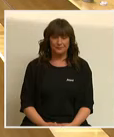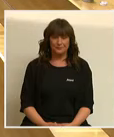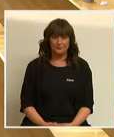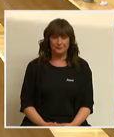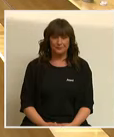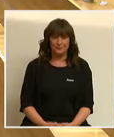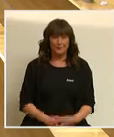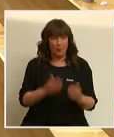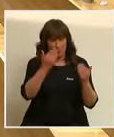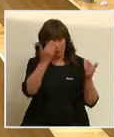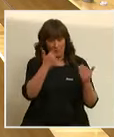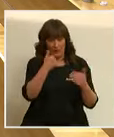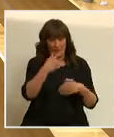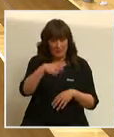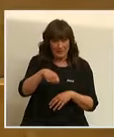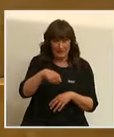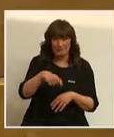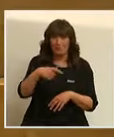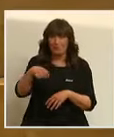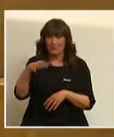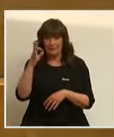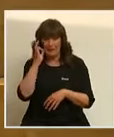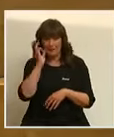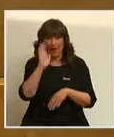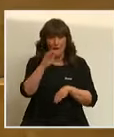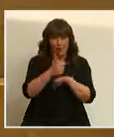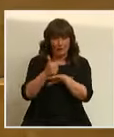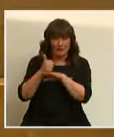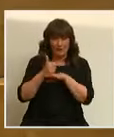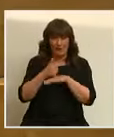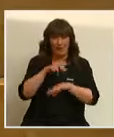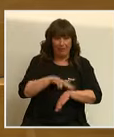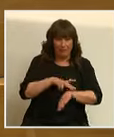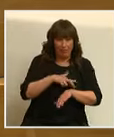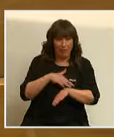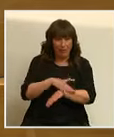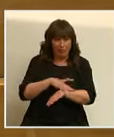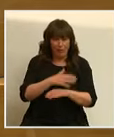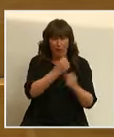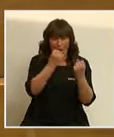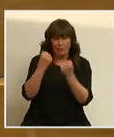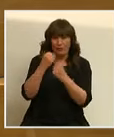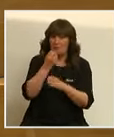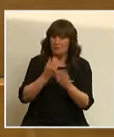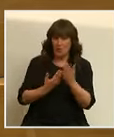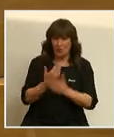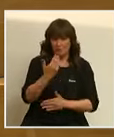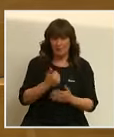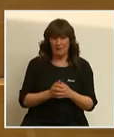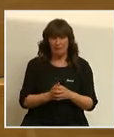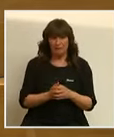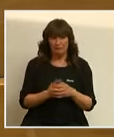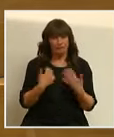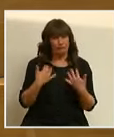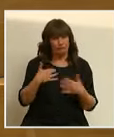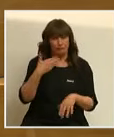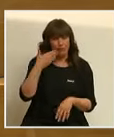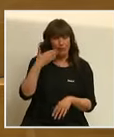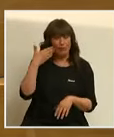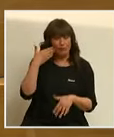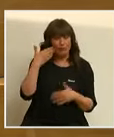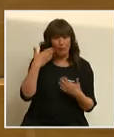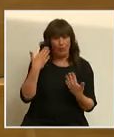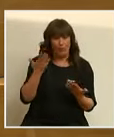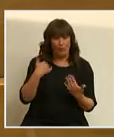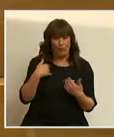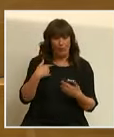El president, presidenta, consellers, delegada de gobierno, autoridades, buenos días. Es un verdadero honor recibir